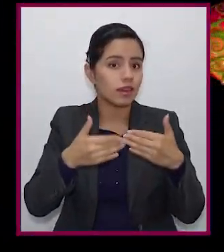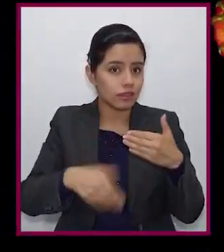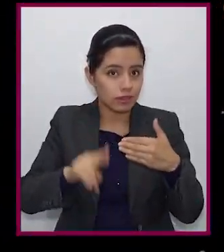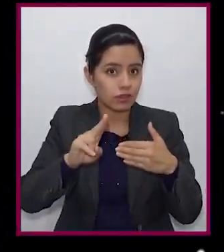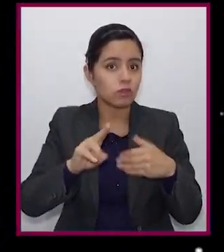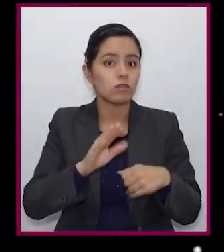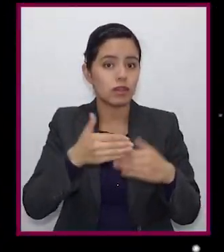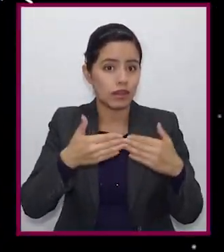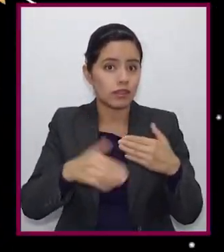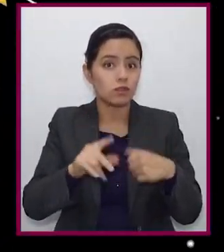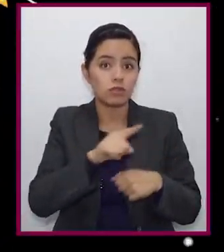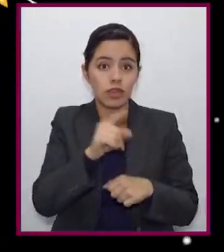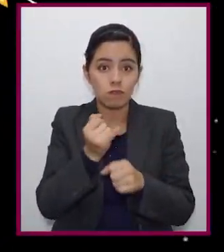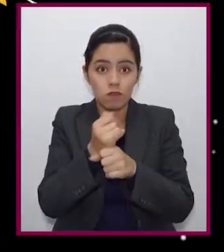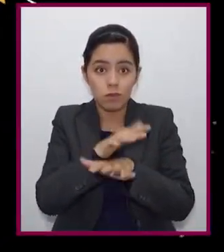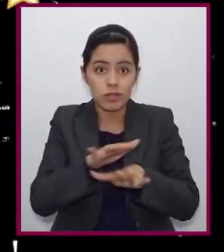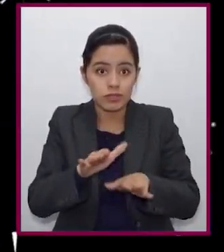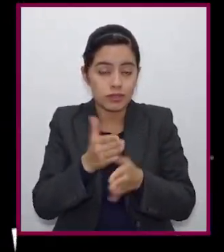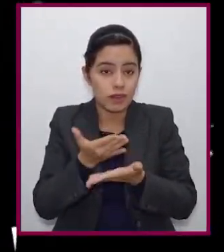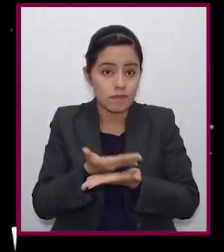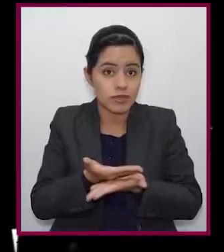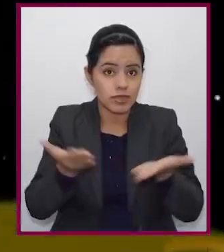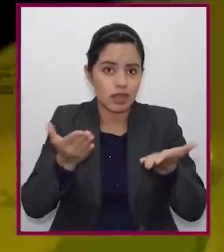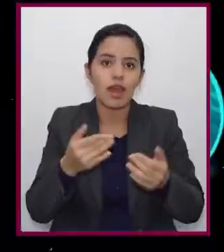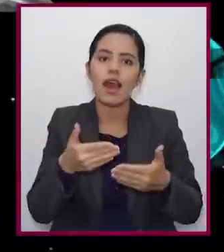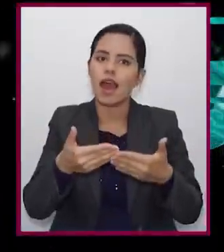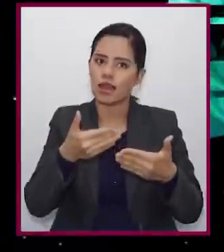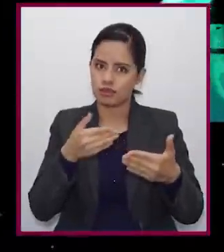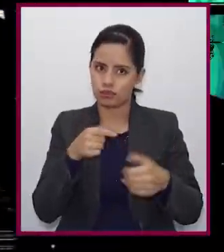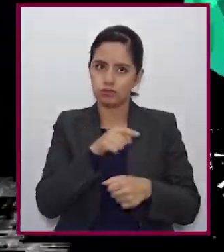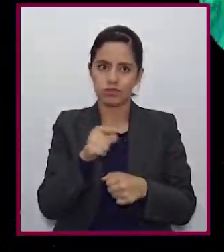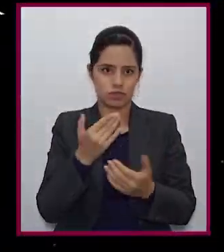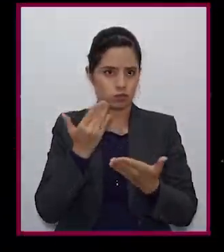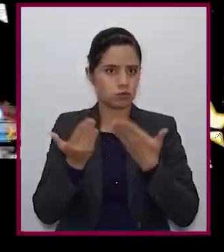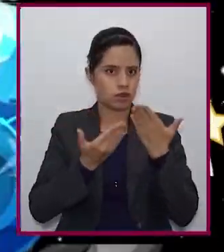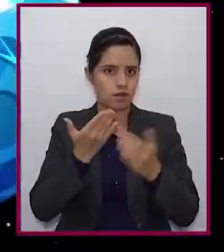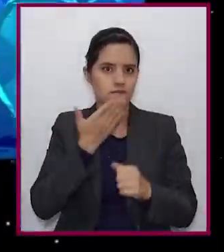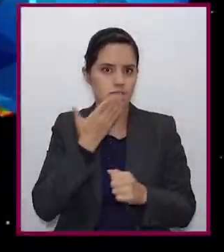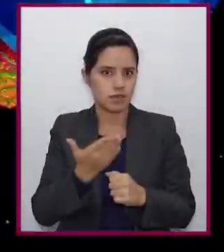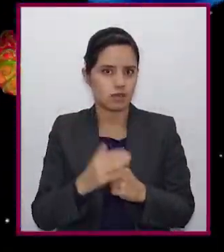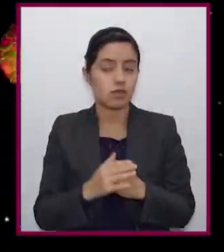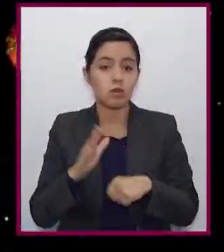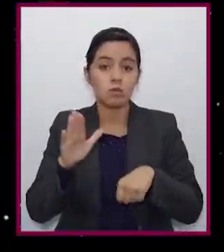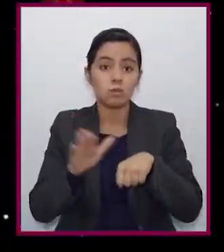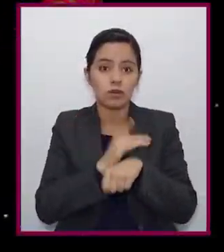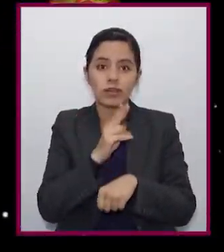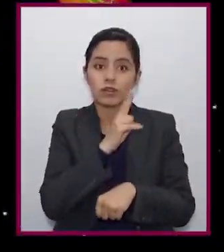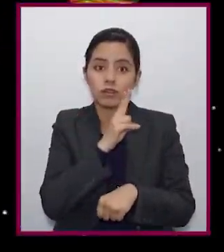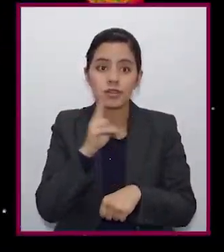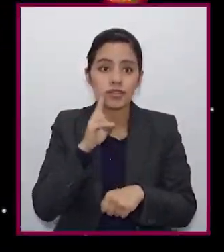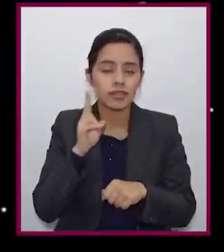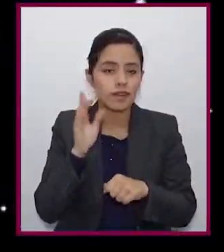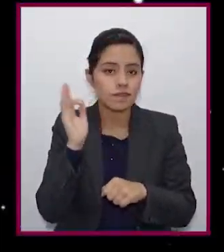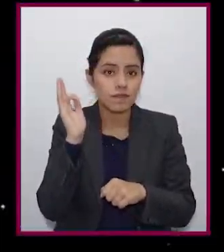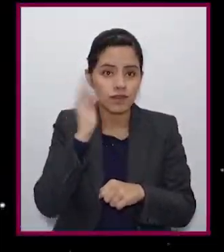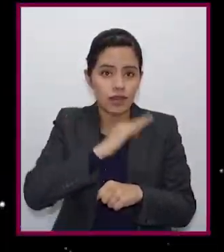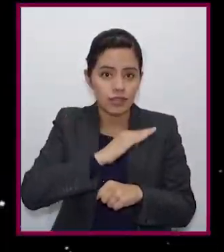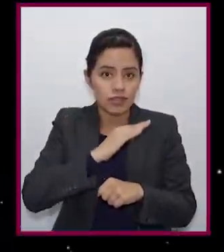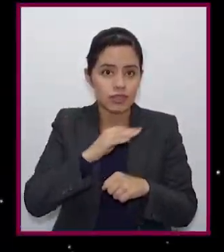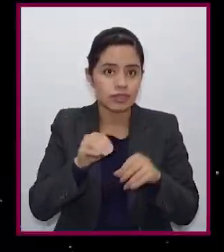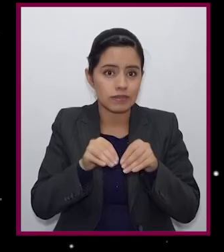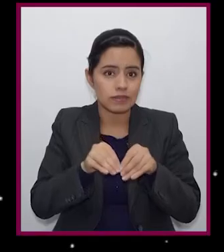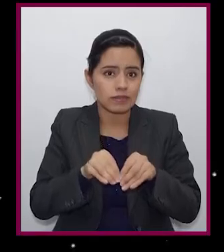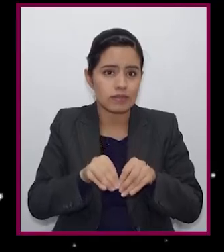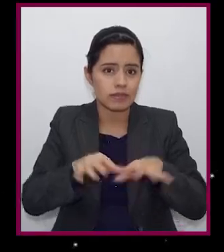verifiquen muy bien la información que revisan y comparten, porque volveré con más noticias falsas y ni ustedes